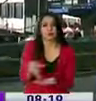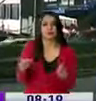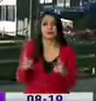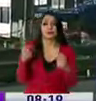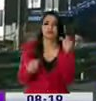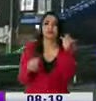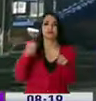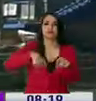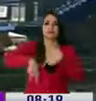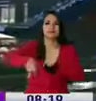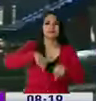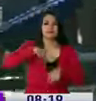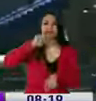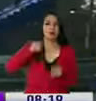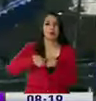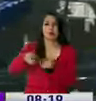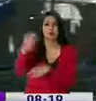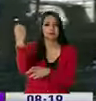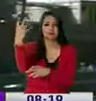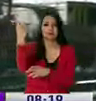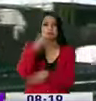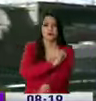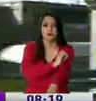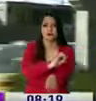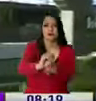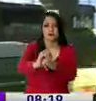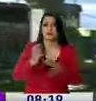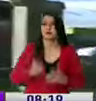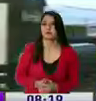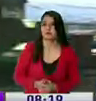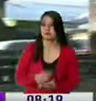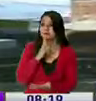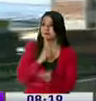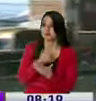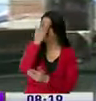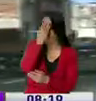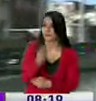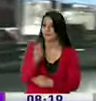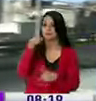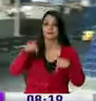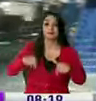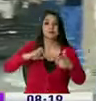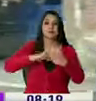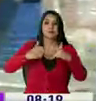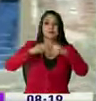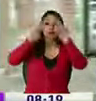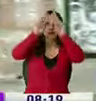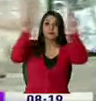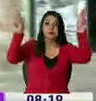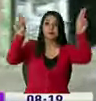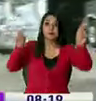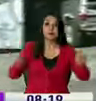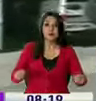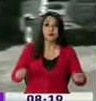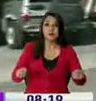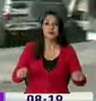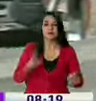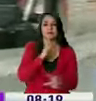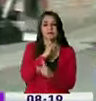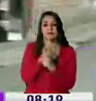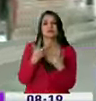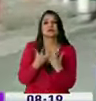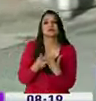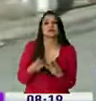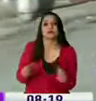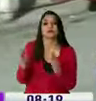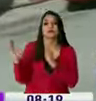que transitan a diario por la Avenida Occidental. Así es, buenos días, cuando se dio el problema del puente, se dio una solución